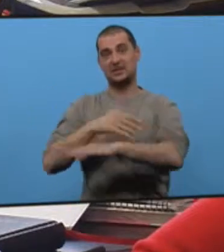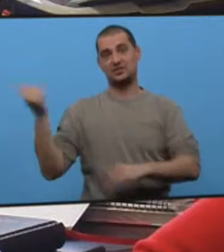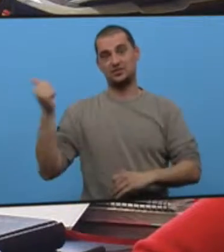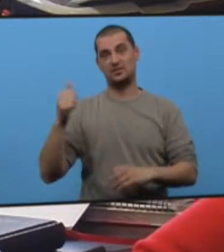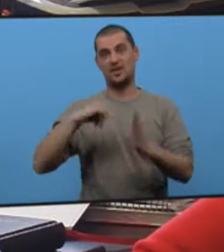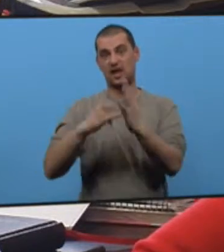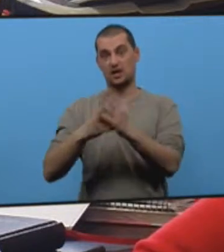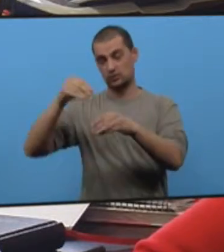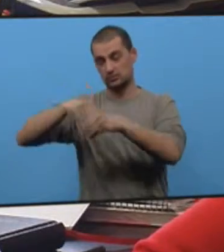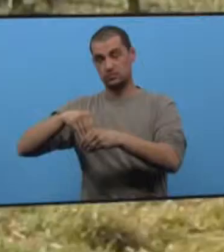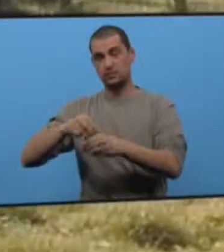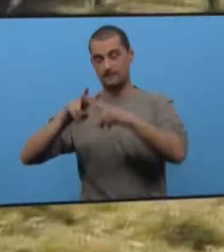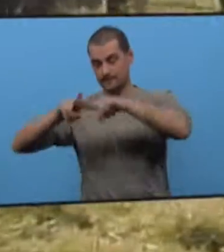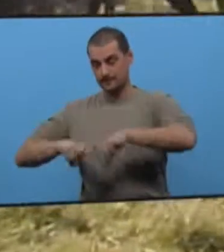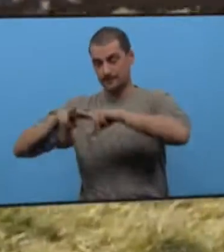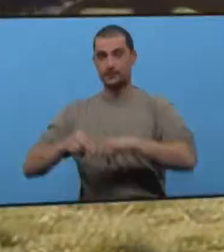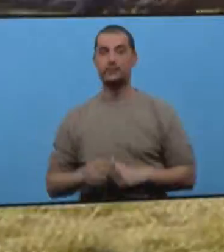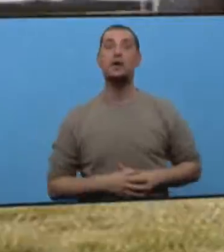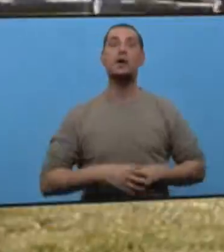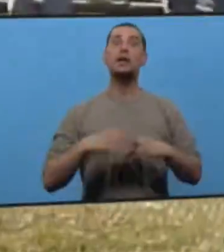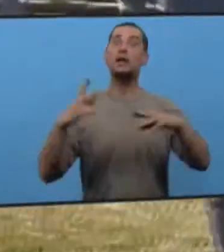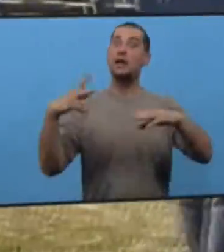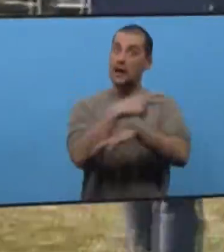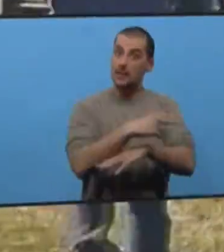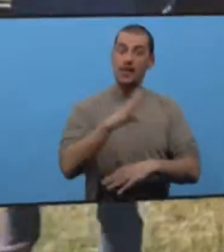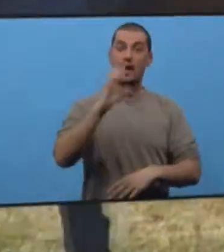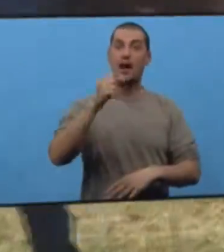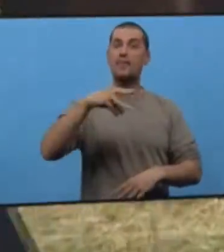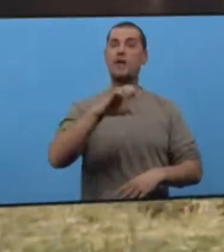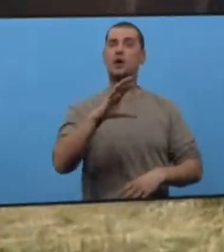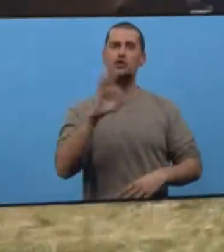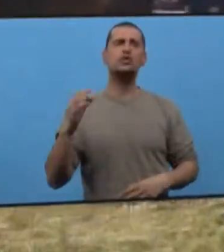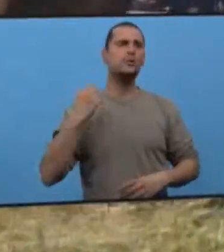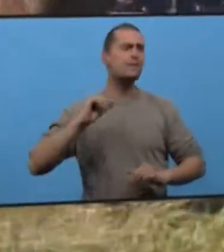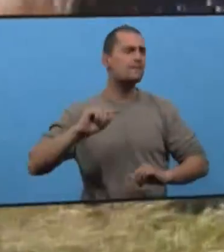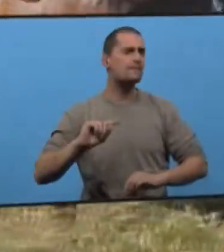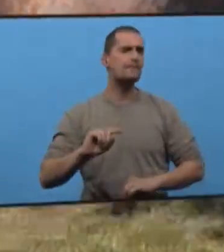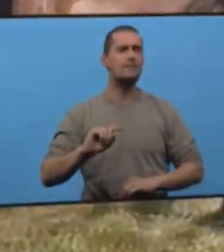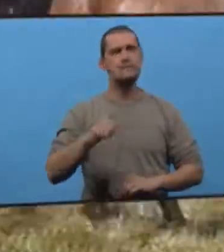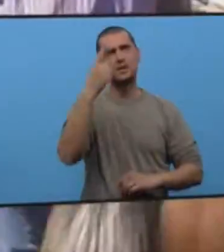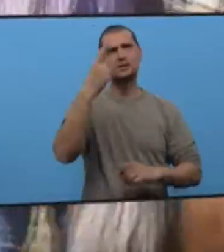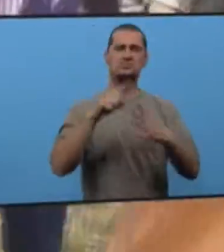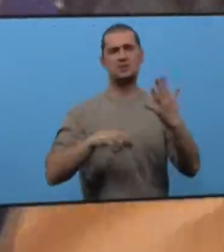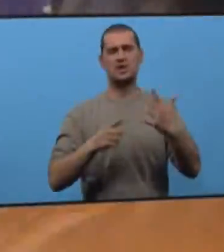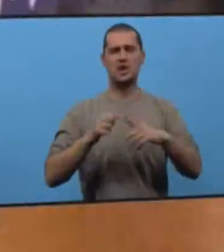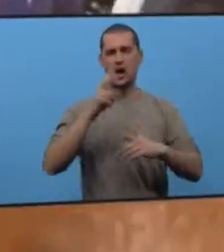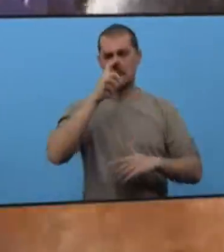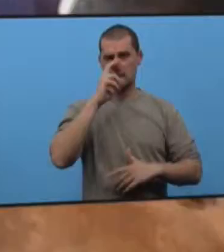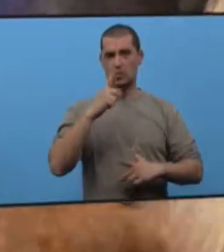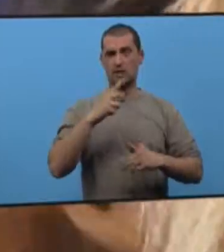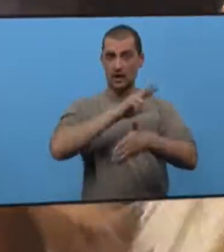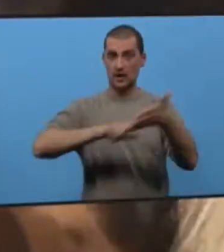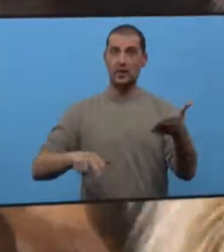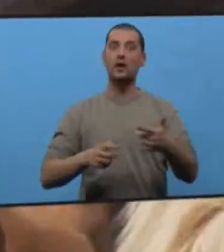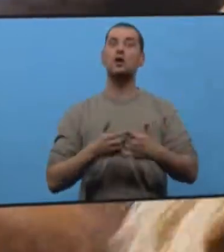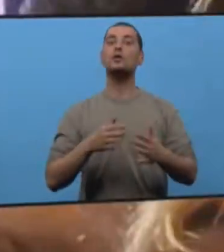dos técnicos que o valoren. A Rapa de Candaoso é unha das máis antigas de Galicia. Cada xullo reúnense centos de persoas